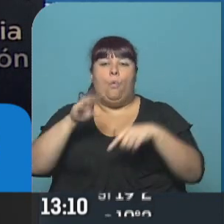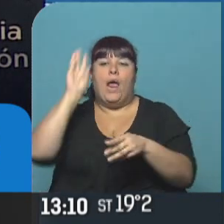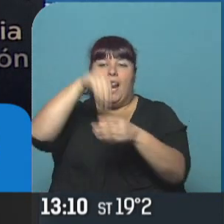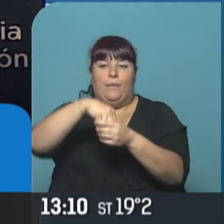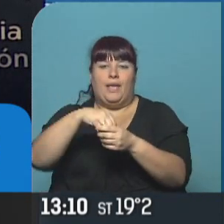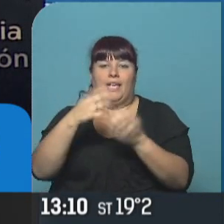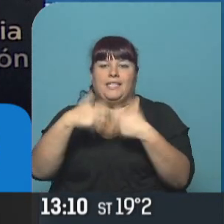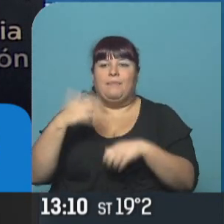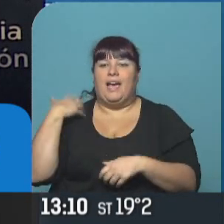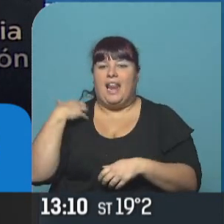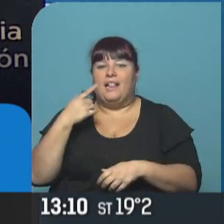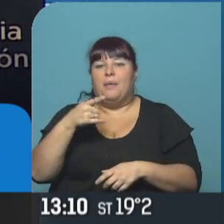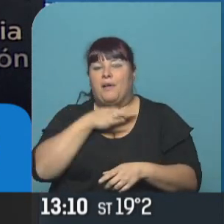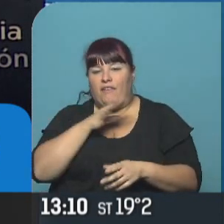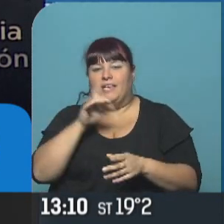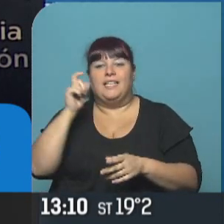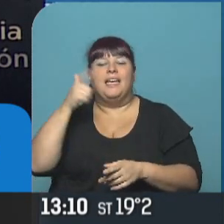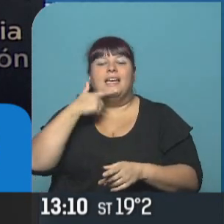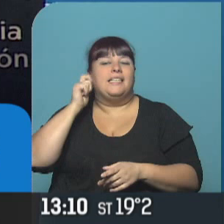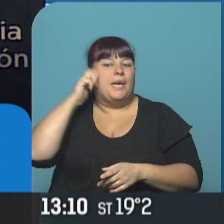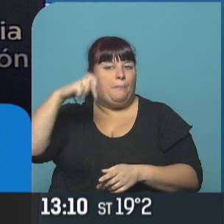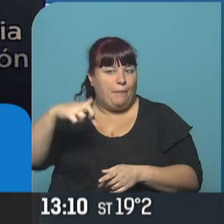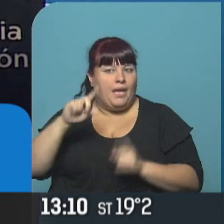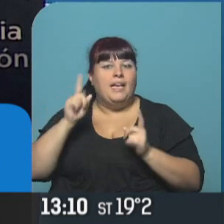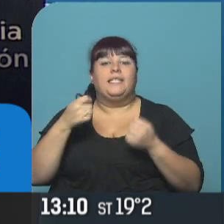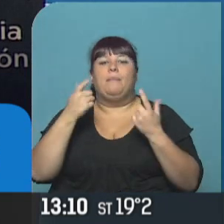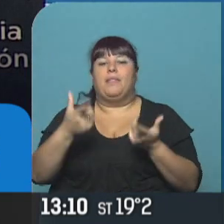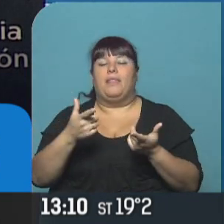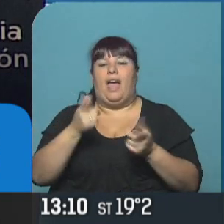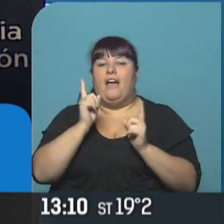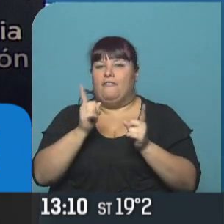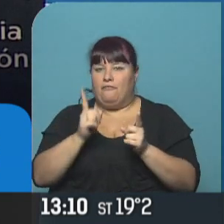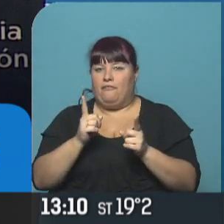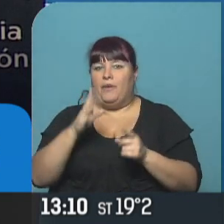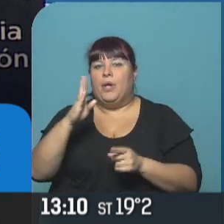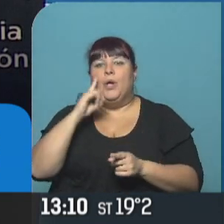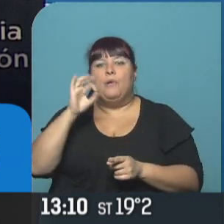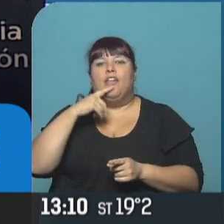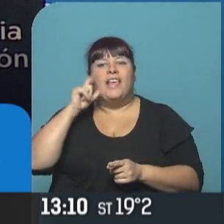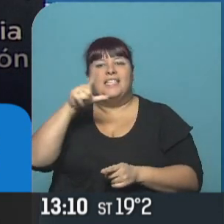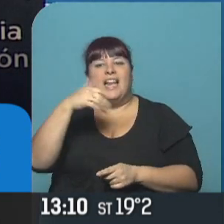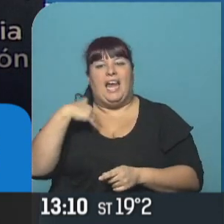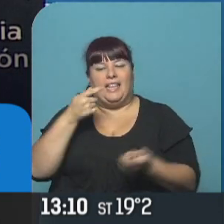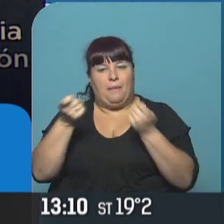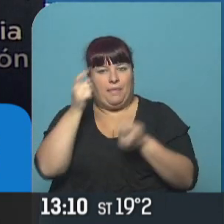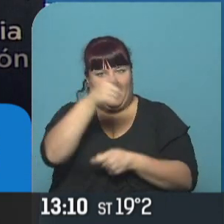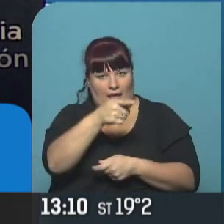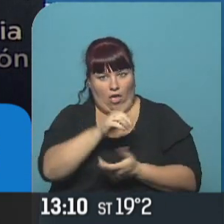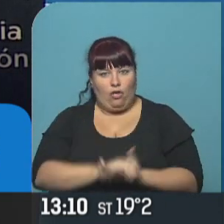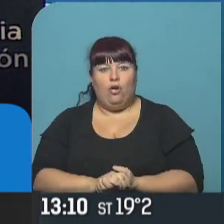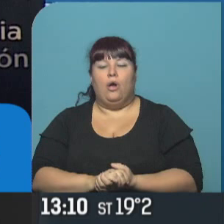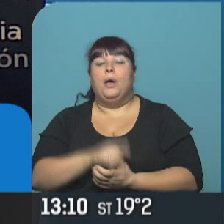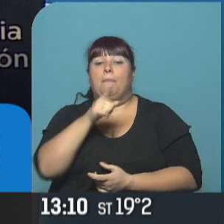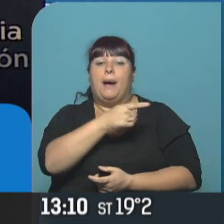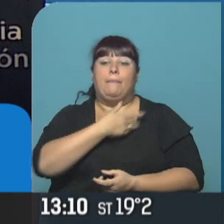Sistema General de Preferencias, SGP, y dar una señal de permanencia al biodiesel argentino en ese mercado. Para